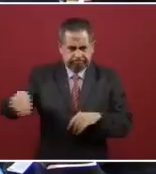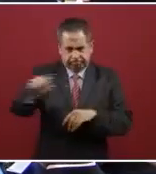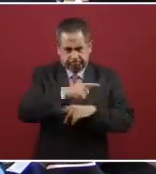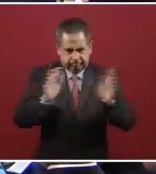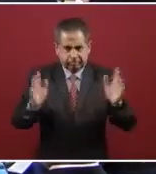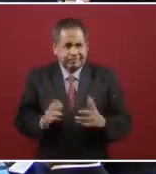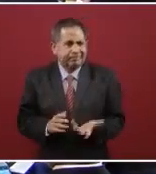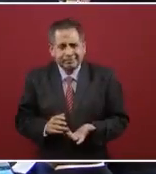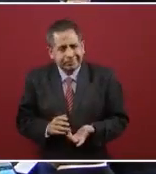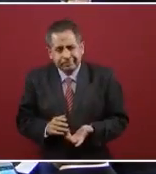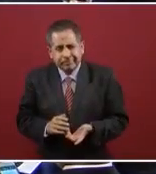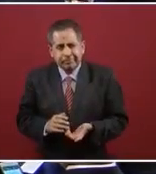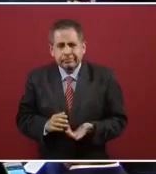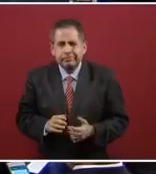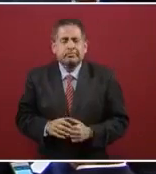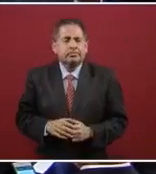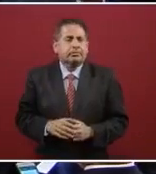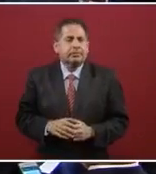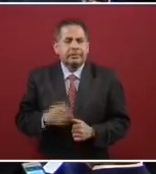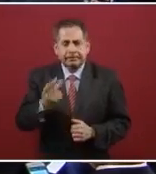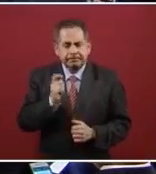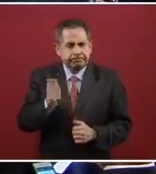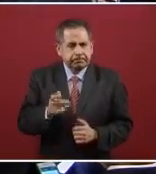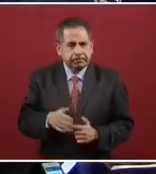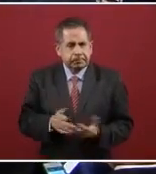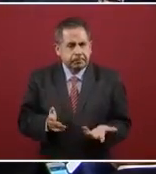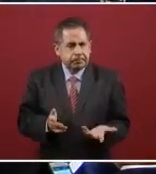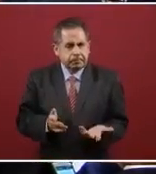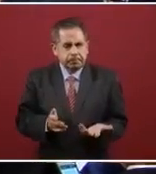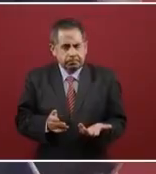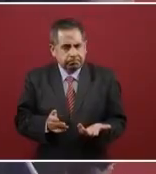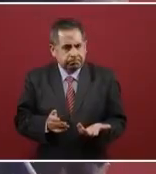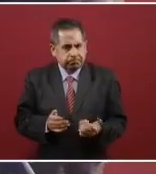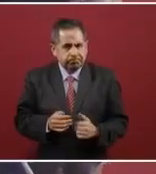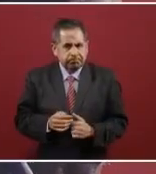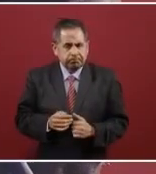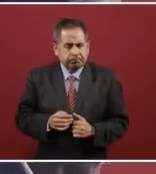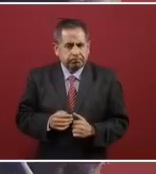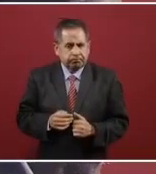¿sí? Entonces, que hablemos y que haya